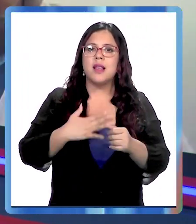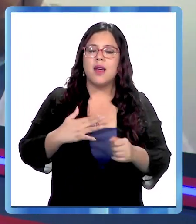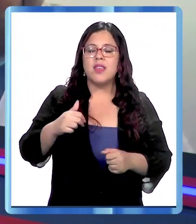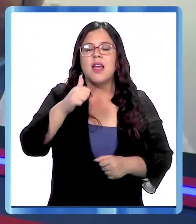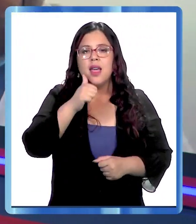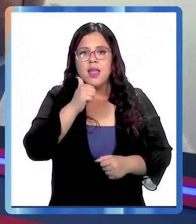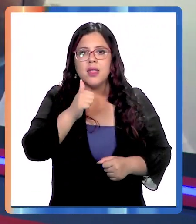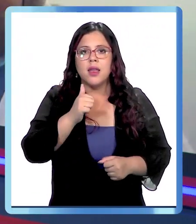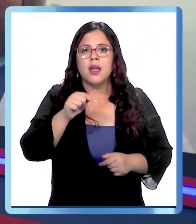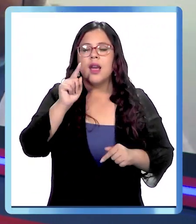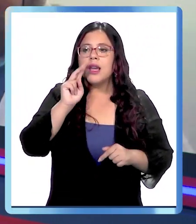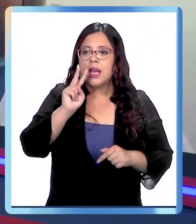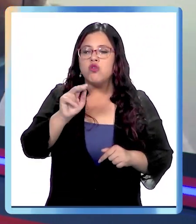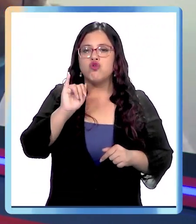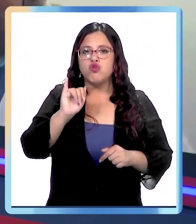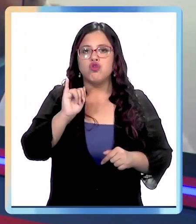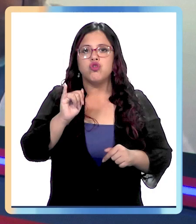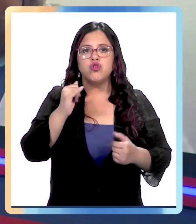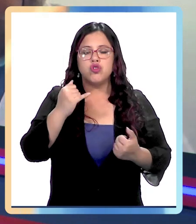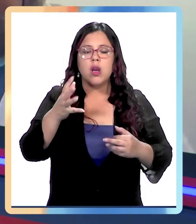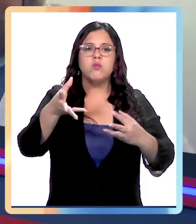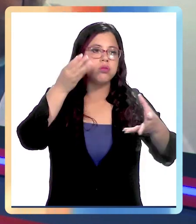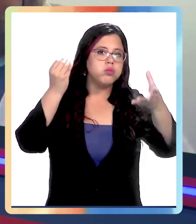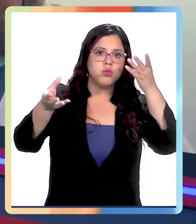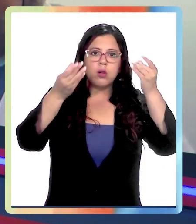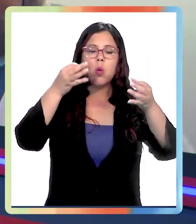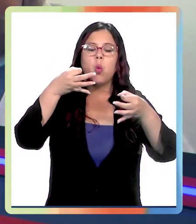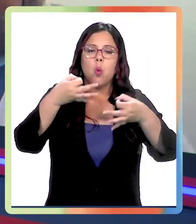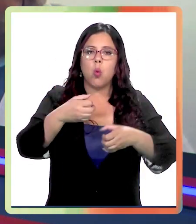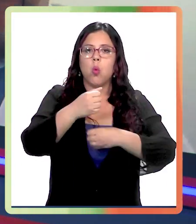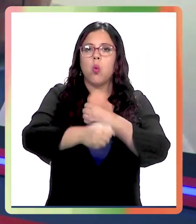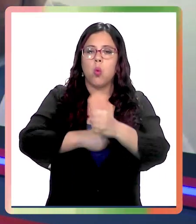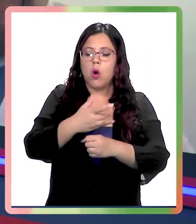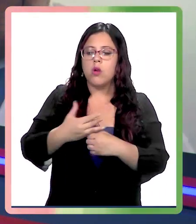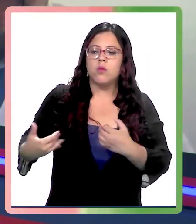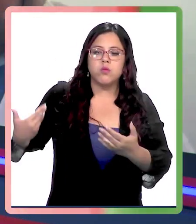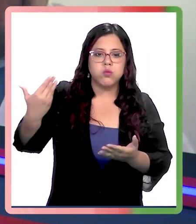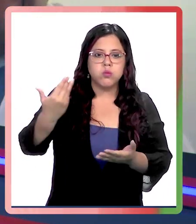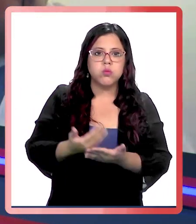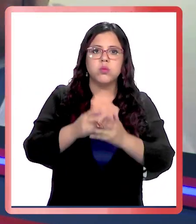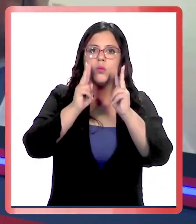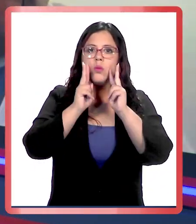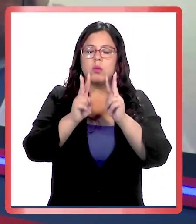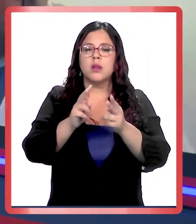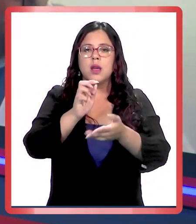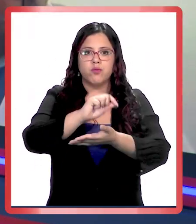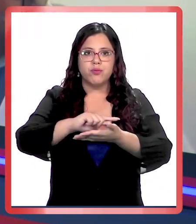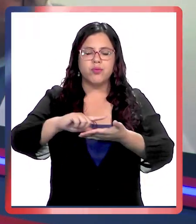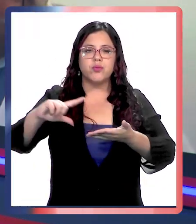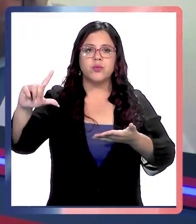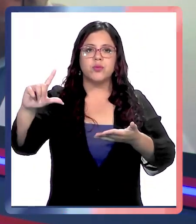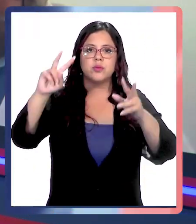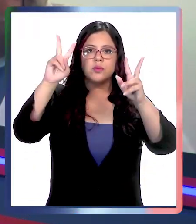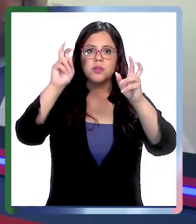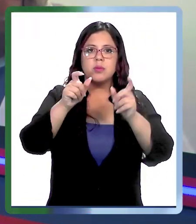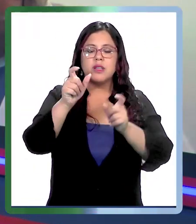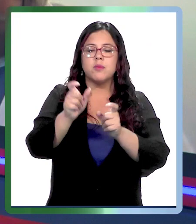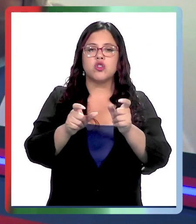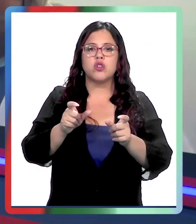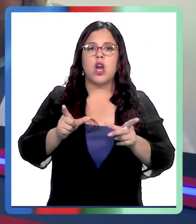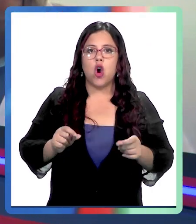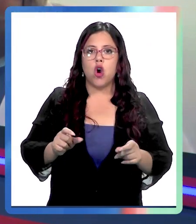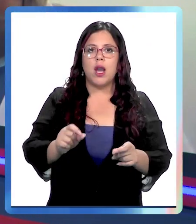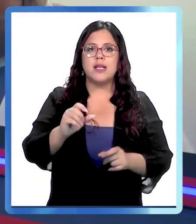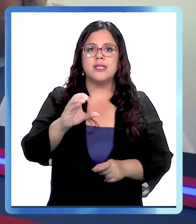Existe un aumento en la tasa de obesidad en nuestro país importante. Esto está directamente relacionado también con el cáncer de